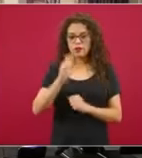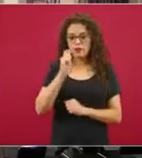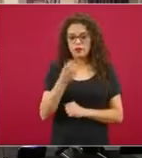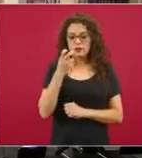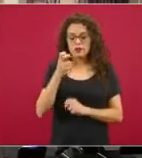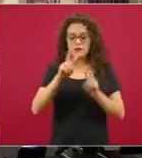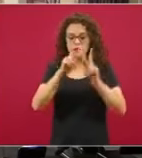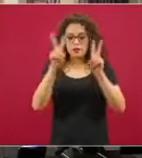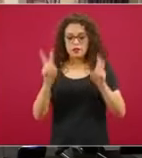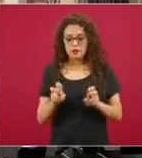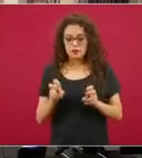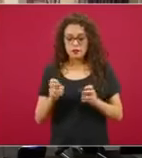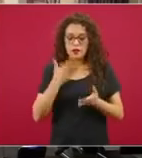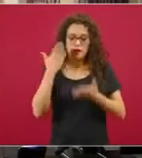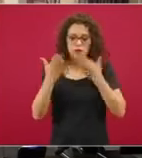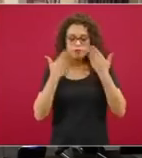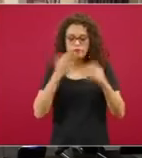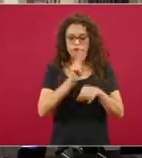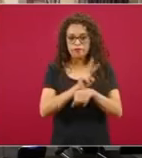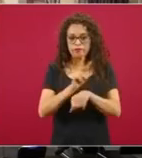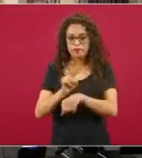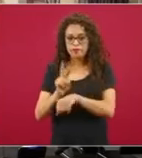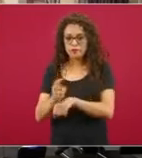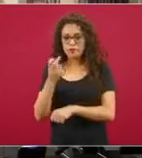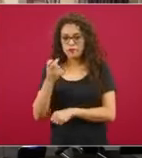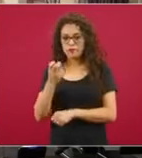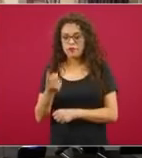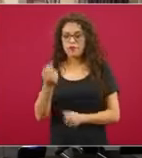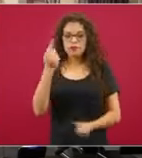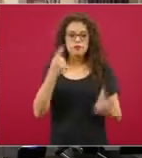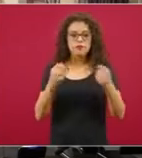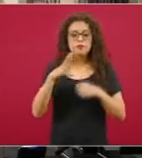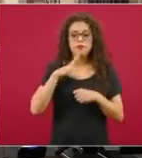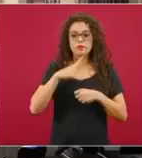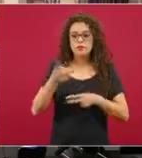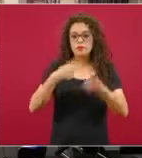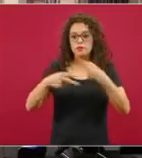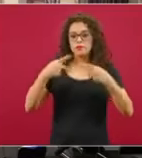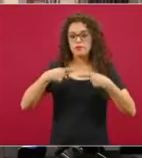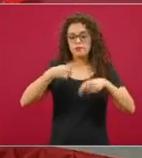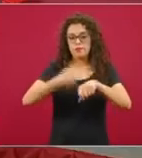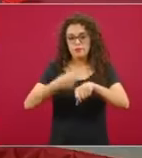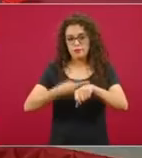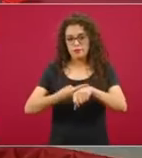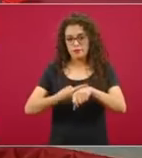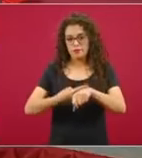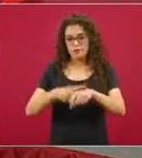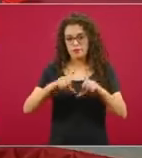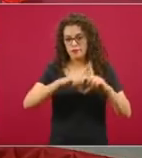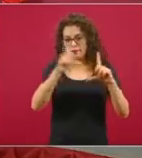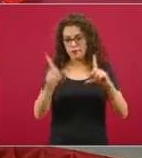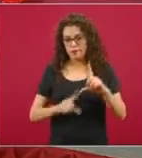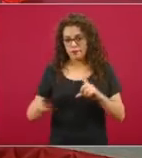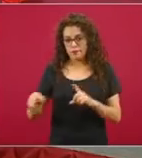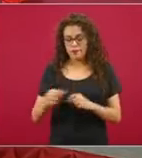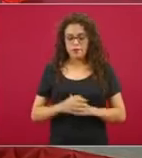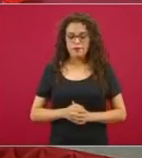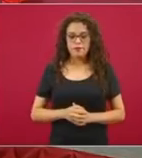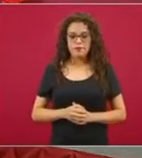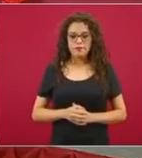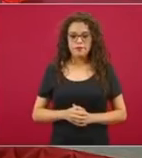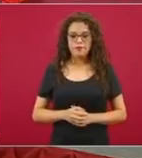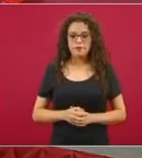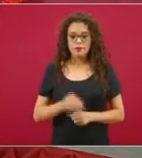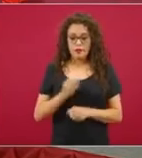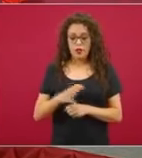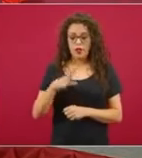tema del estudio y seguimiento de los brotes de COVID-19 en el país. Y bueno, entonces ahora daríamos tiempo